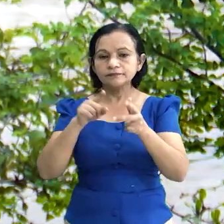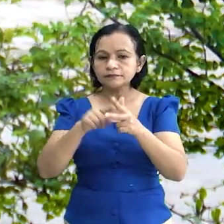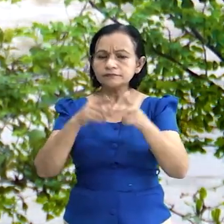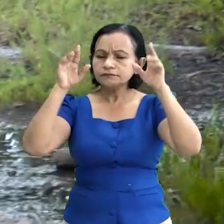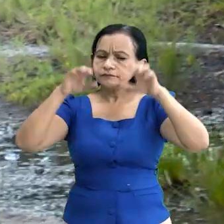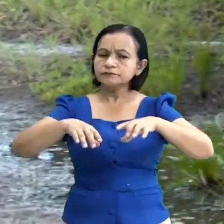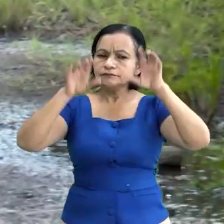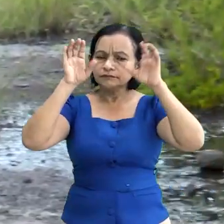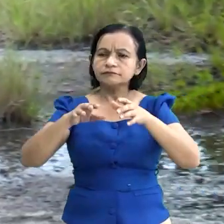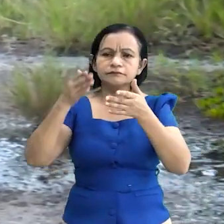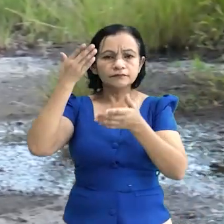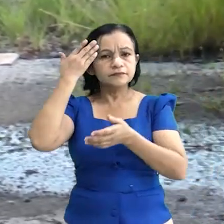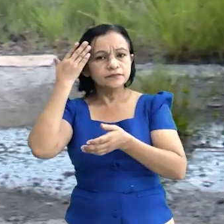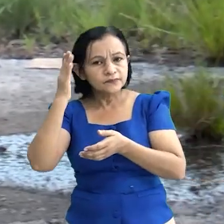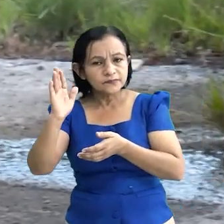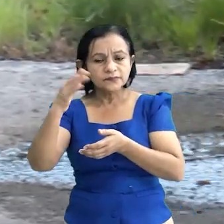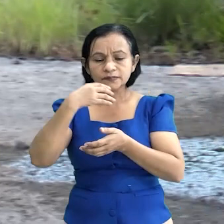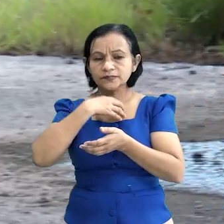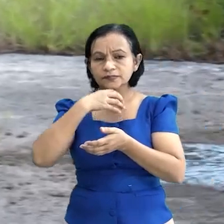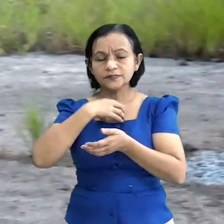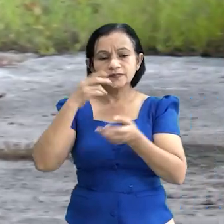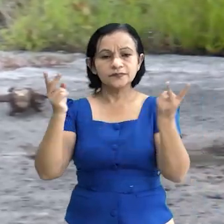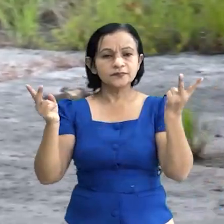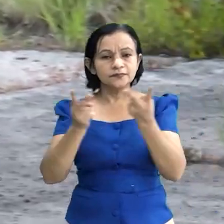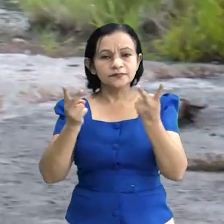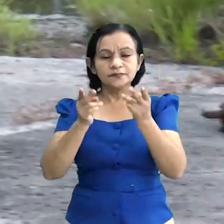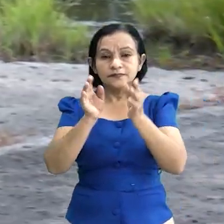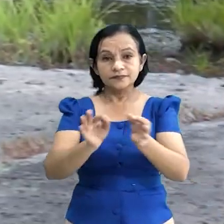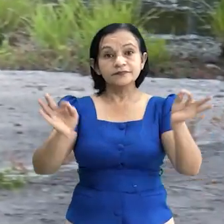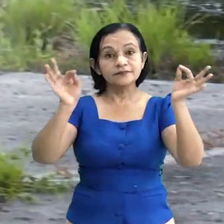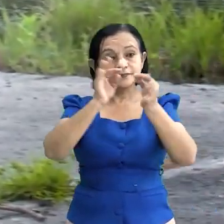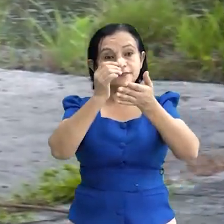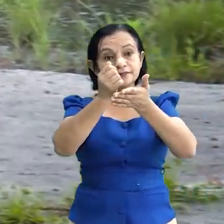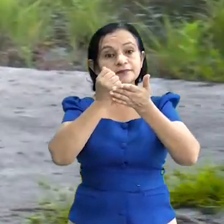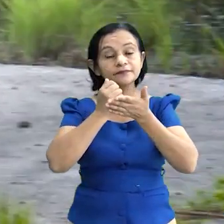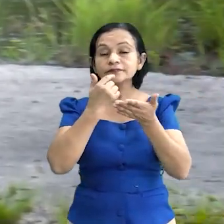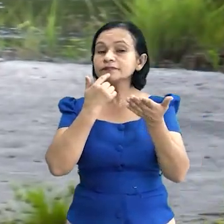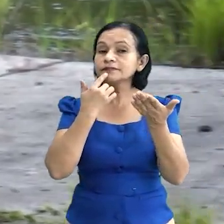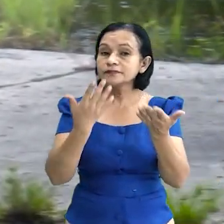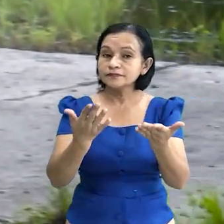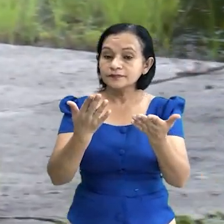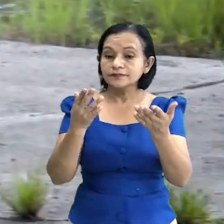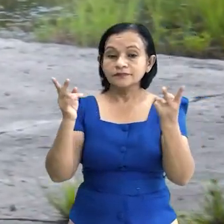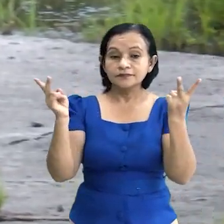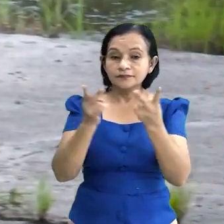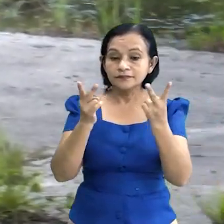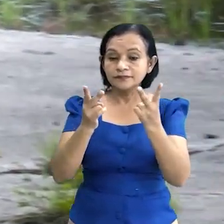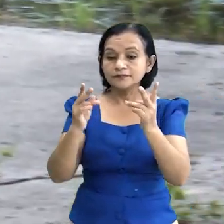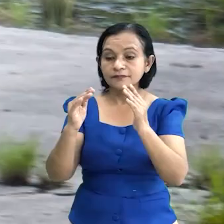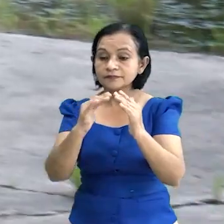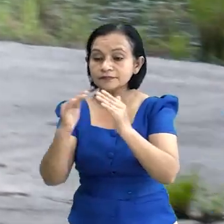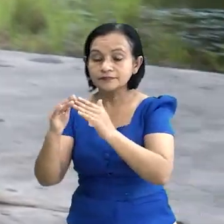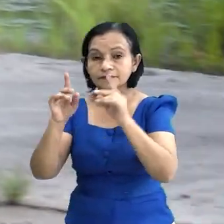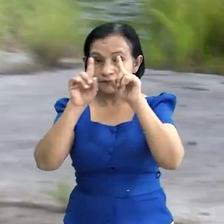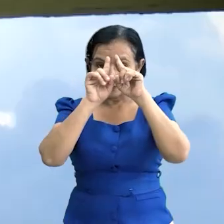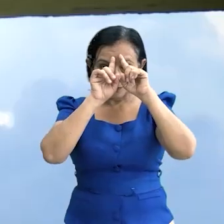el invierno. Y sabemos que esto para nosotros ha sido muy importante, porque la comunidad ya está